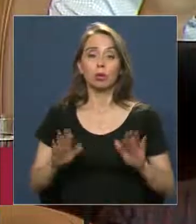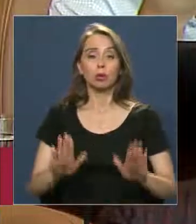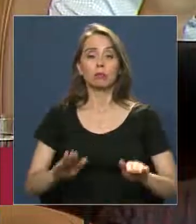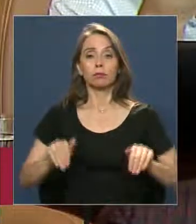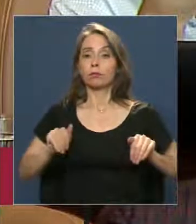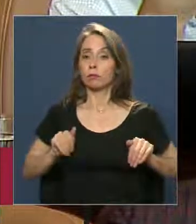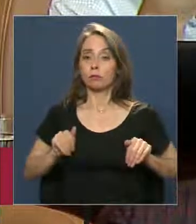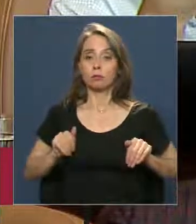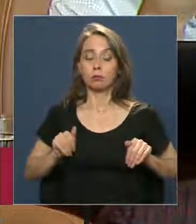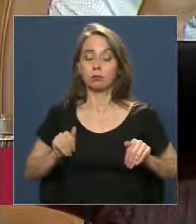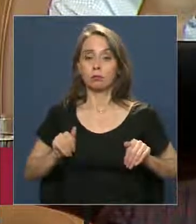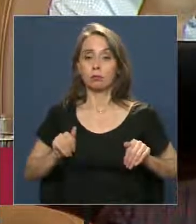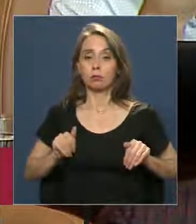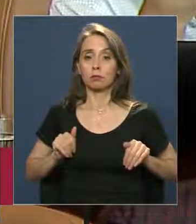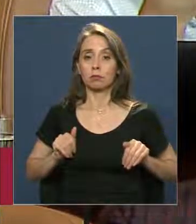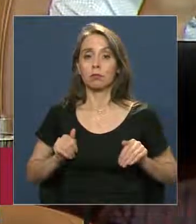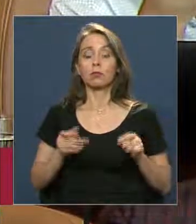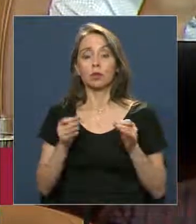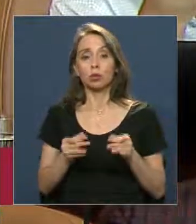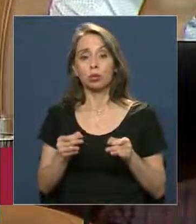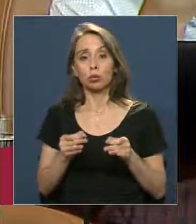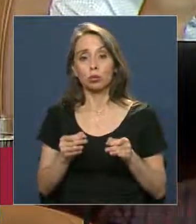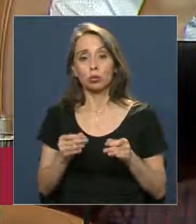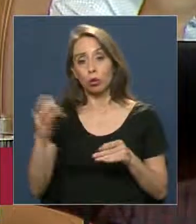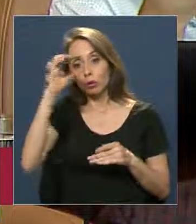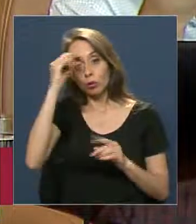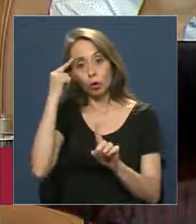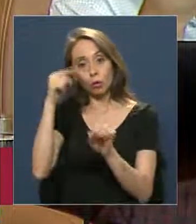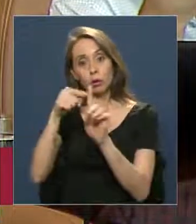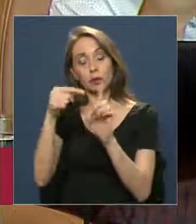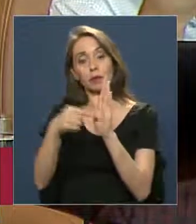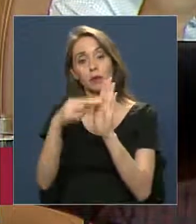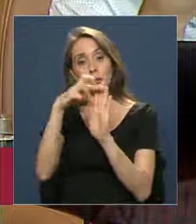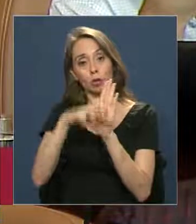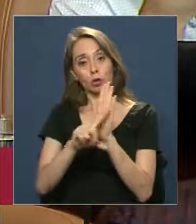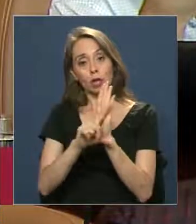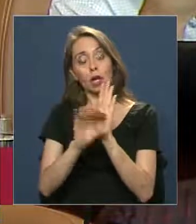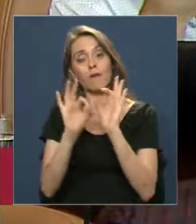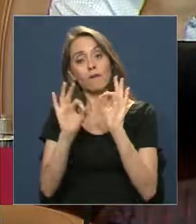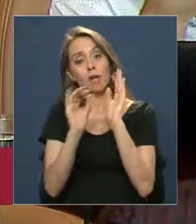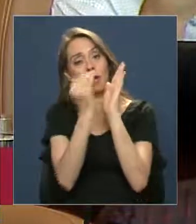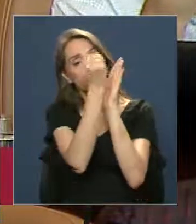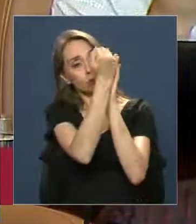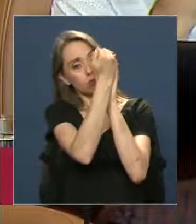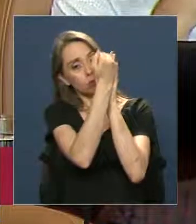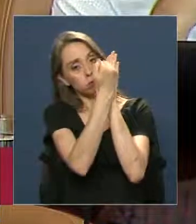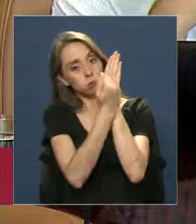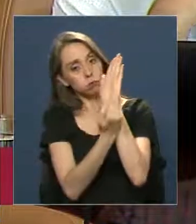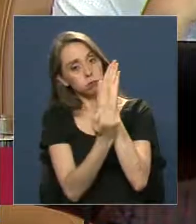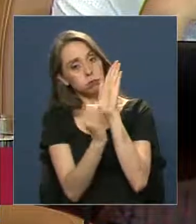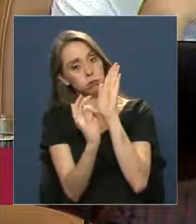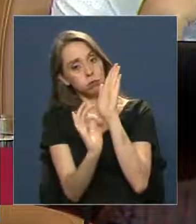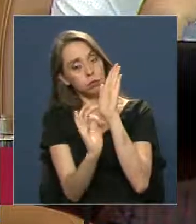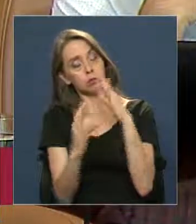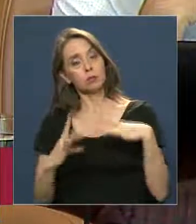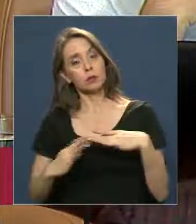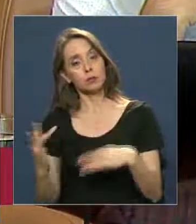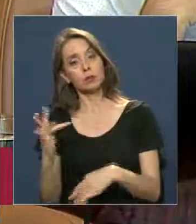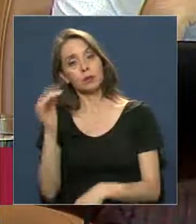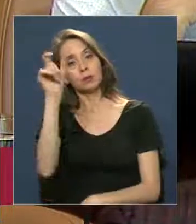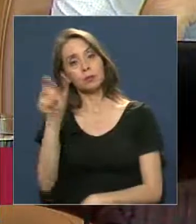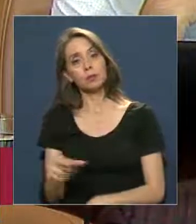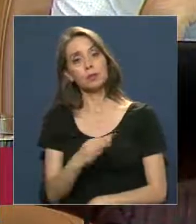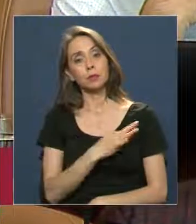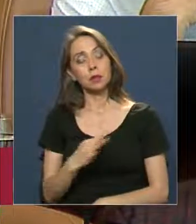clara de que estamos justamente buscando que esta ley podamos sacarla bien ordenadamente y felicitar también al ministro que ha